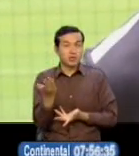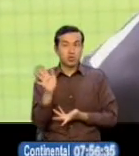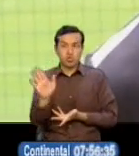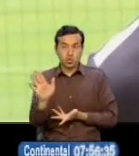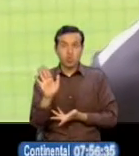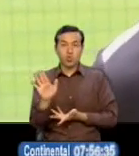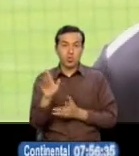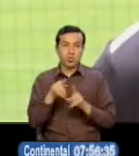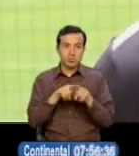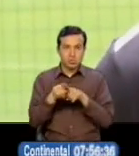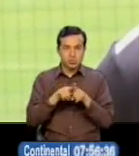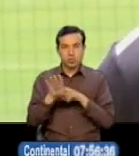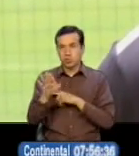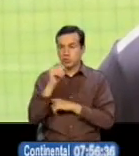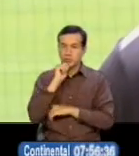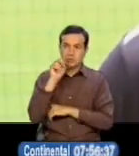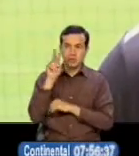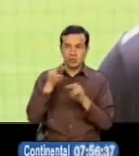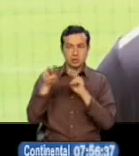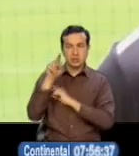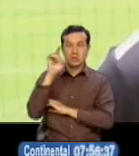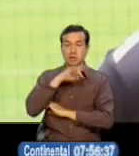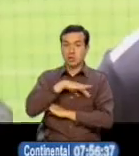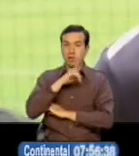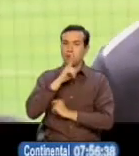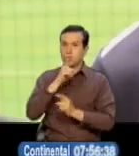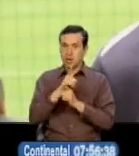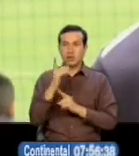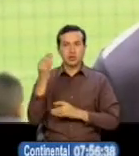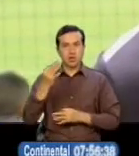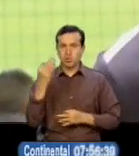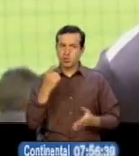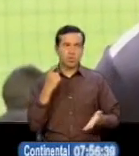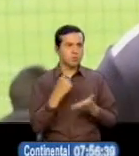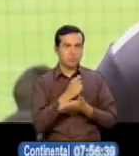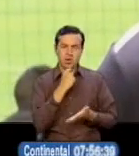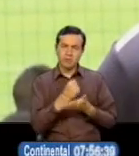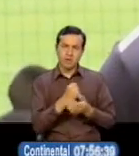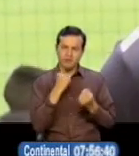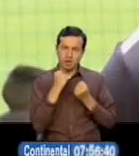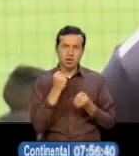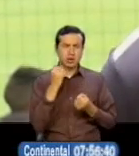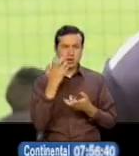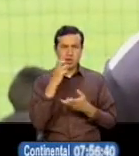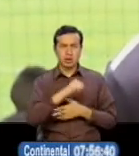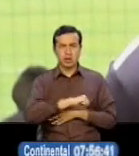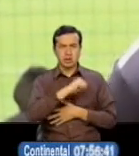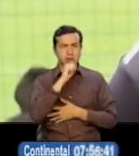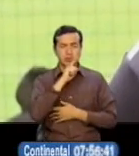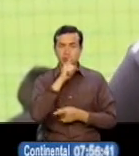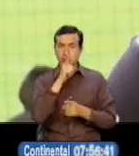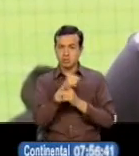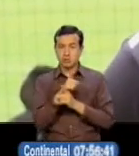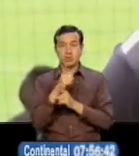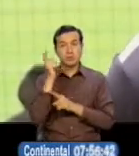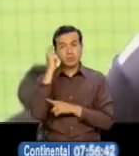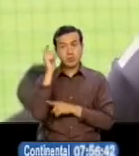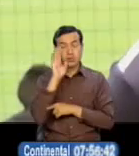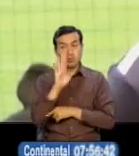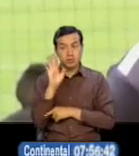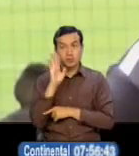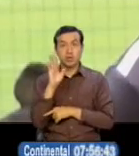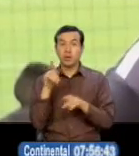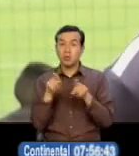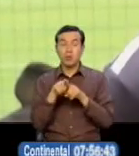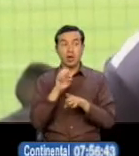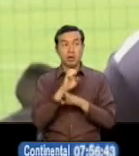estilo, conociendo lo que ellos vienen haciendo, van a venir a proponernos, van a venir a tratar de ganarnos como sea, porque piensan también que estamos